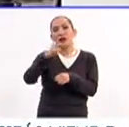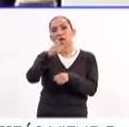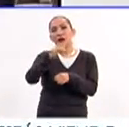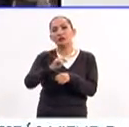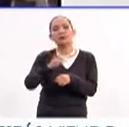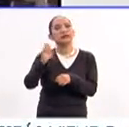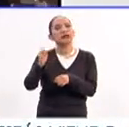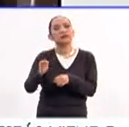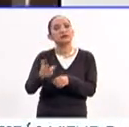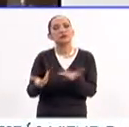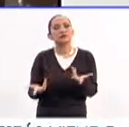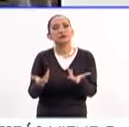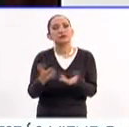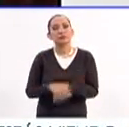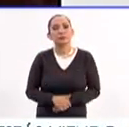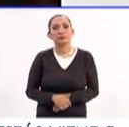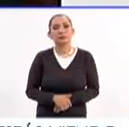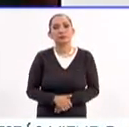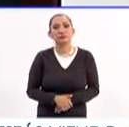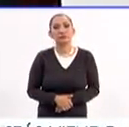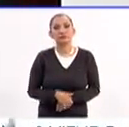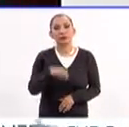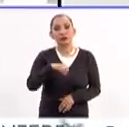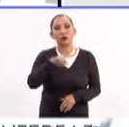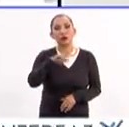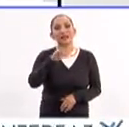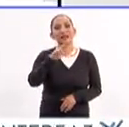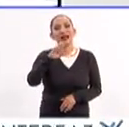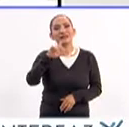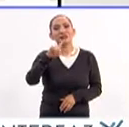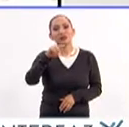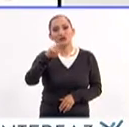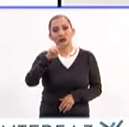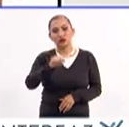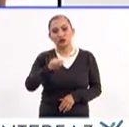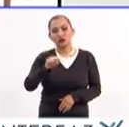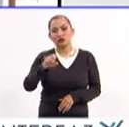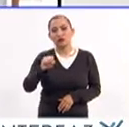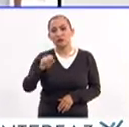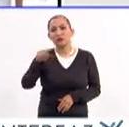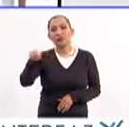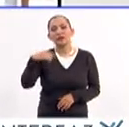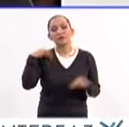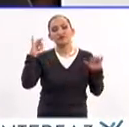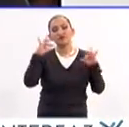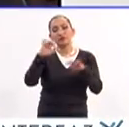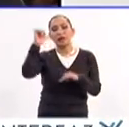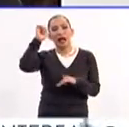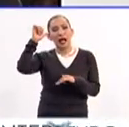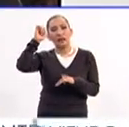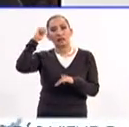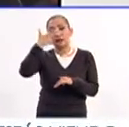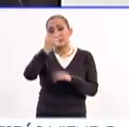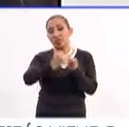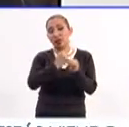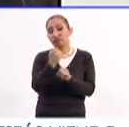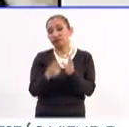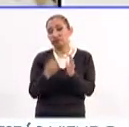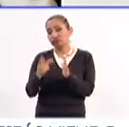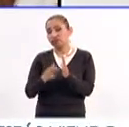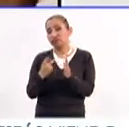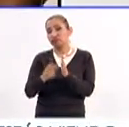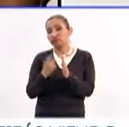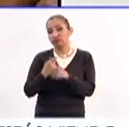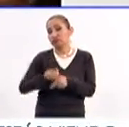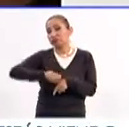Assessment. ¿De qué se trata, maestra? Sí, New Directions es un evento que se ha llevado a cabo en Asia ya por 7 años y se